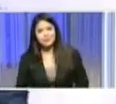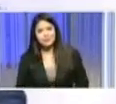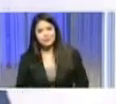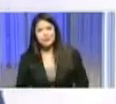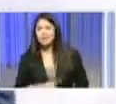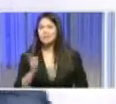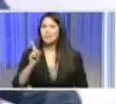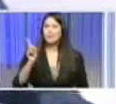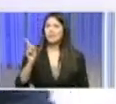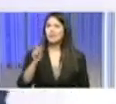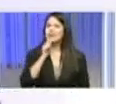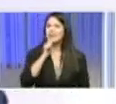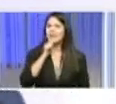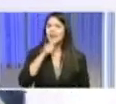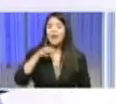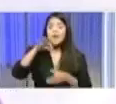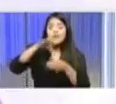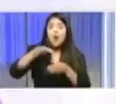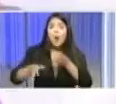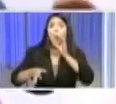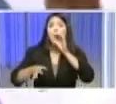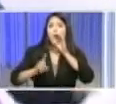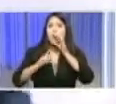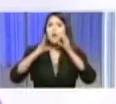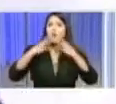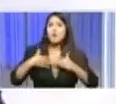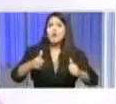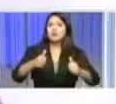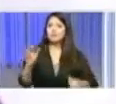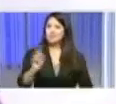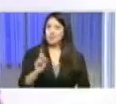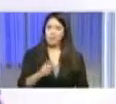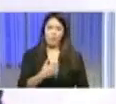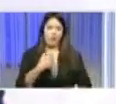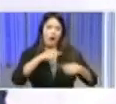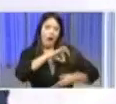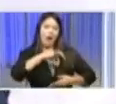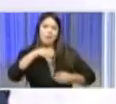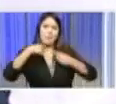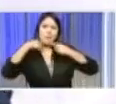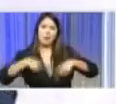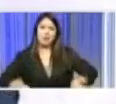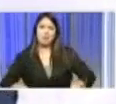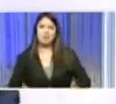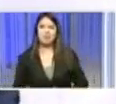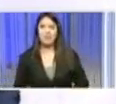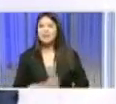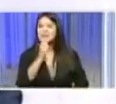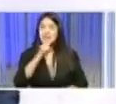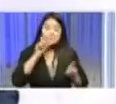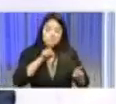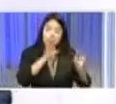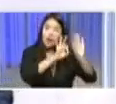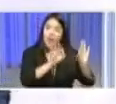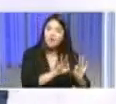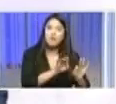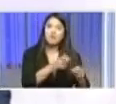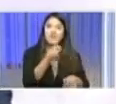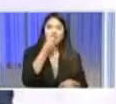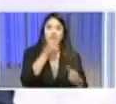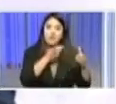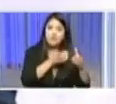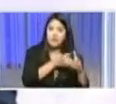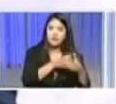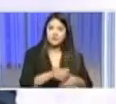No, eso no lo cura la moringa. Y ese es un alma perdida, un alma de la perversidad, criado en el modelo adeco